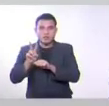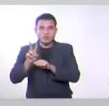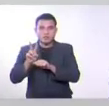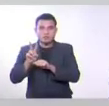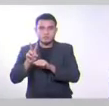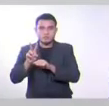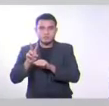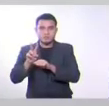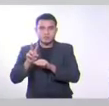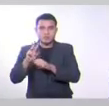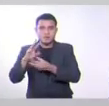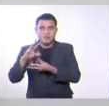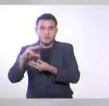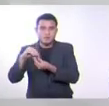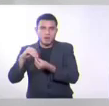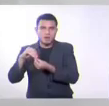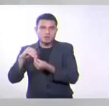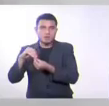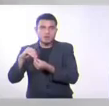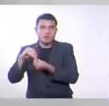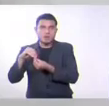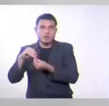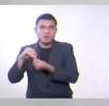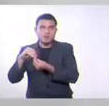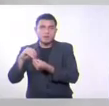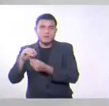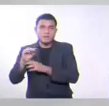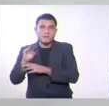más B al cuadrado. B al cuadrado.